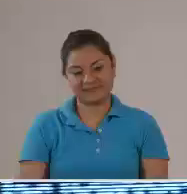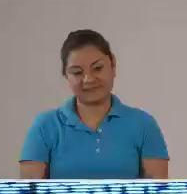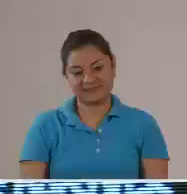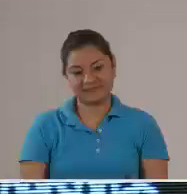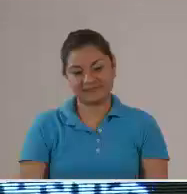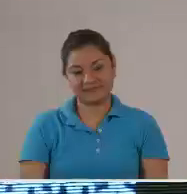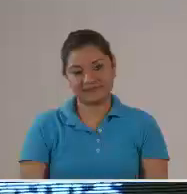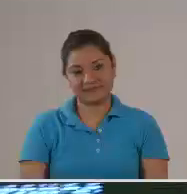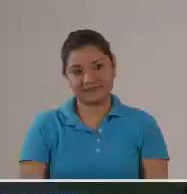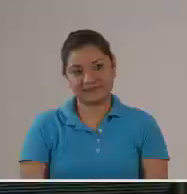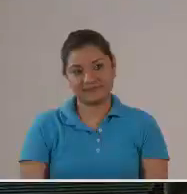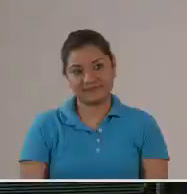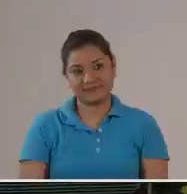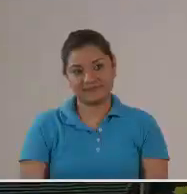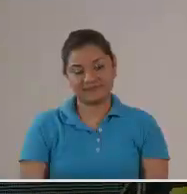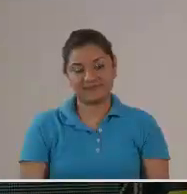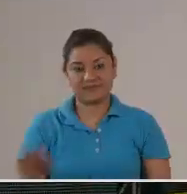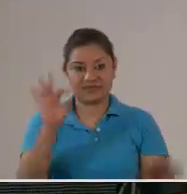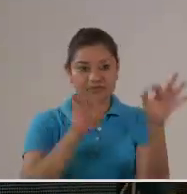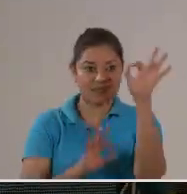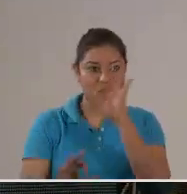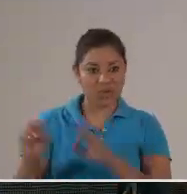eso o